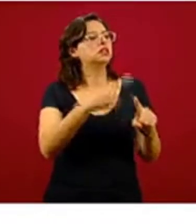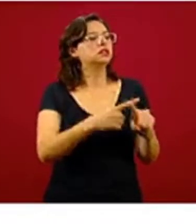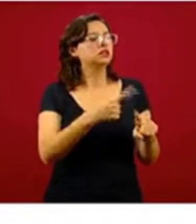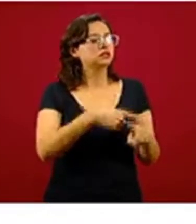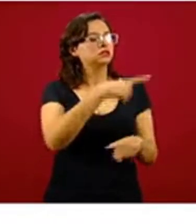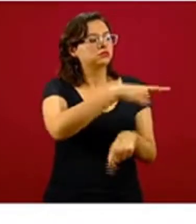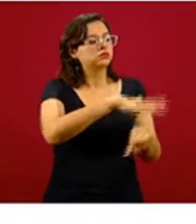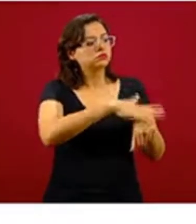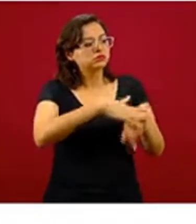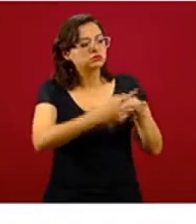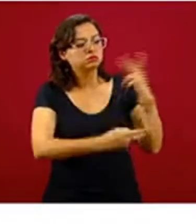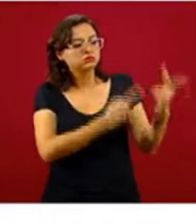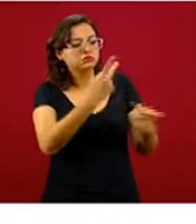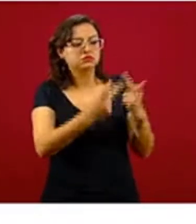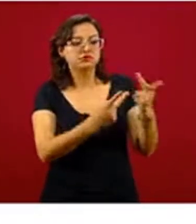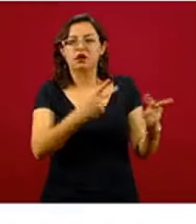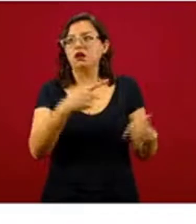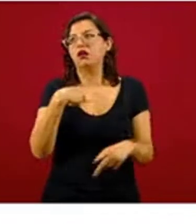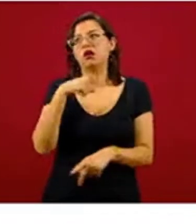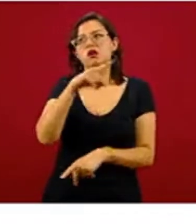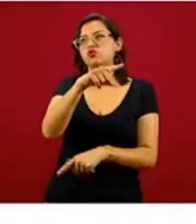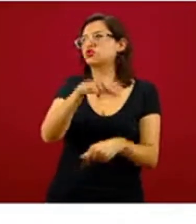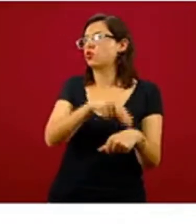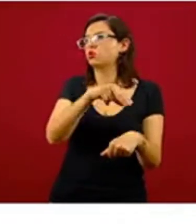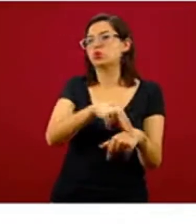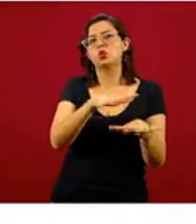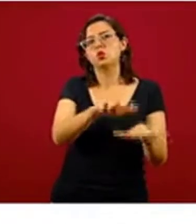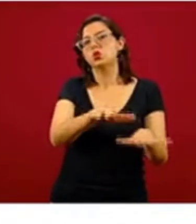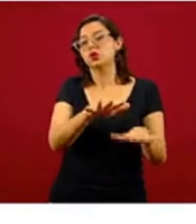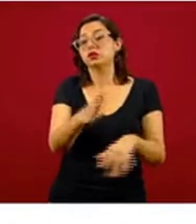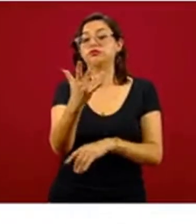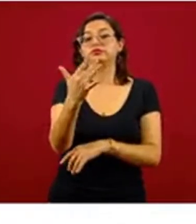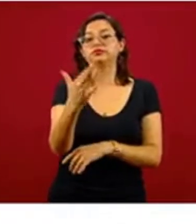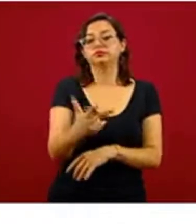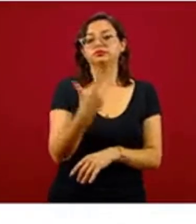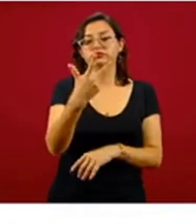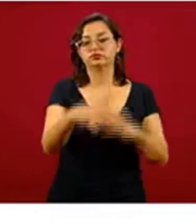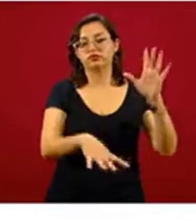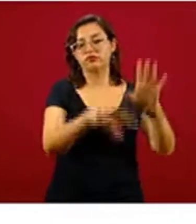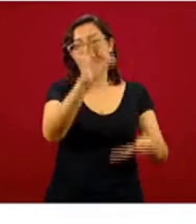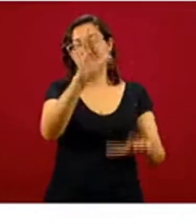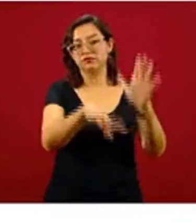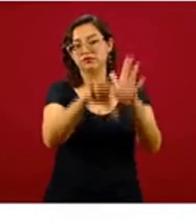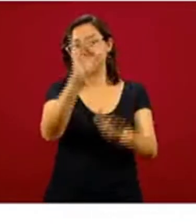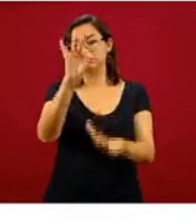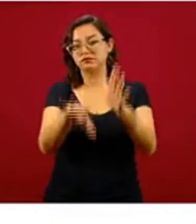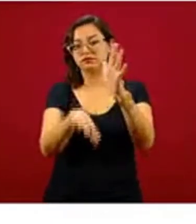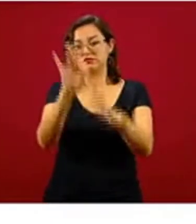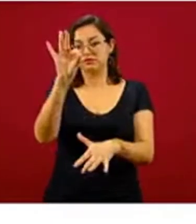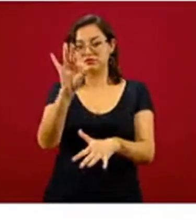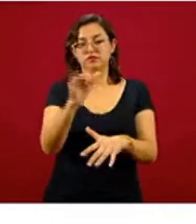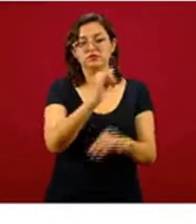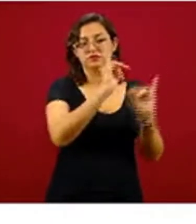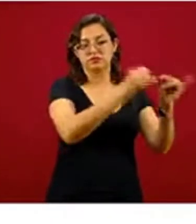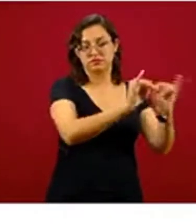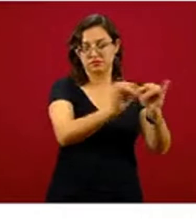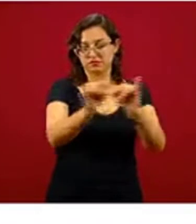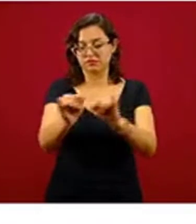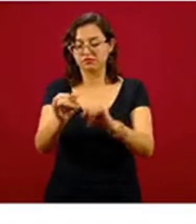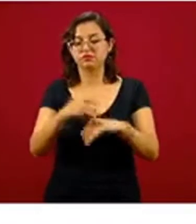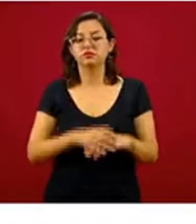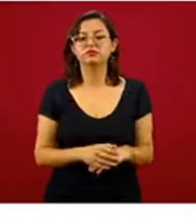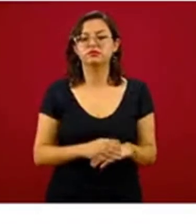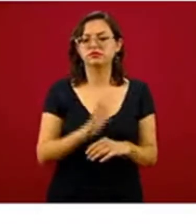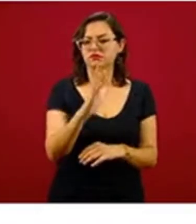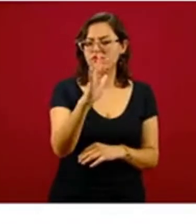quienes señalen y postulen a estos 58 médicos y enfermeras. Son de manera individual. ¿Por qué